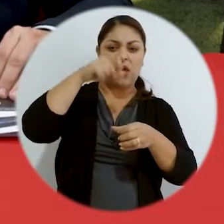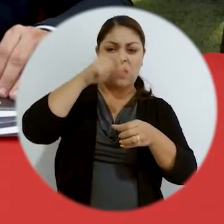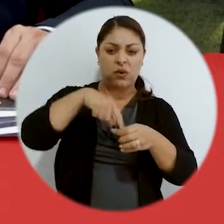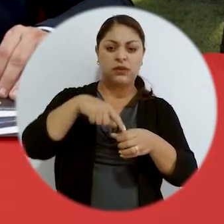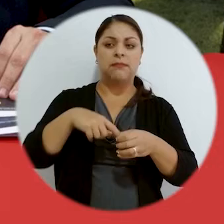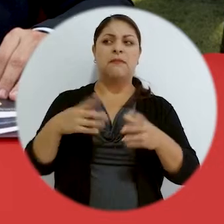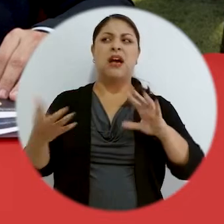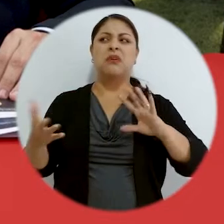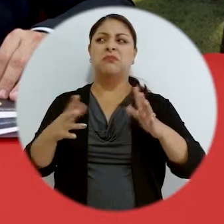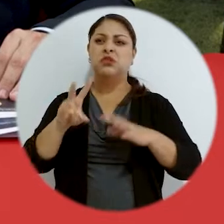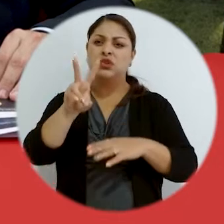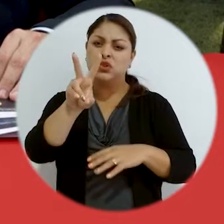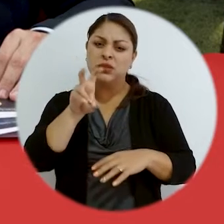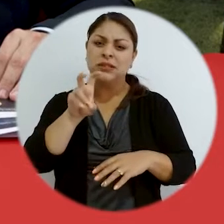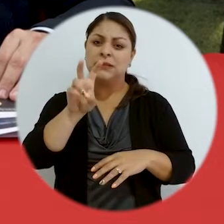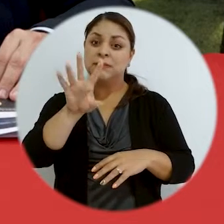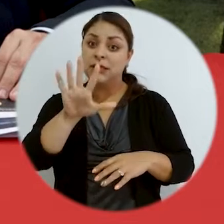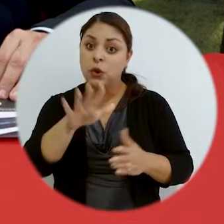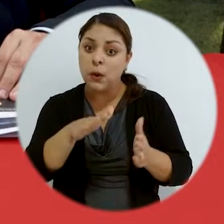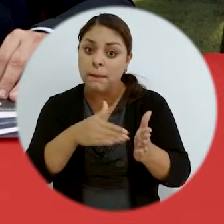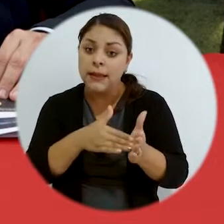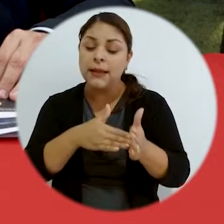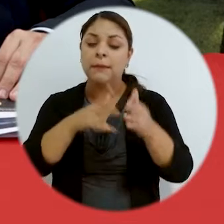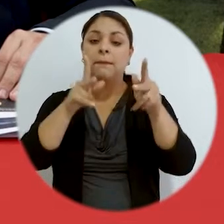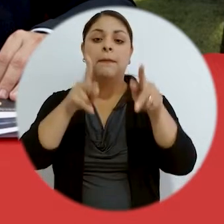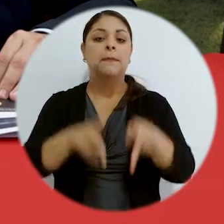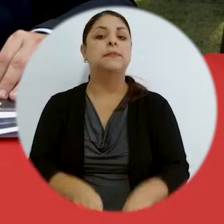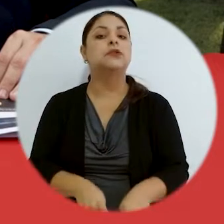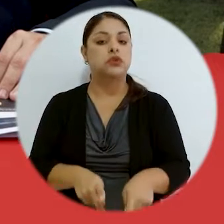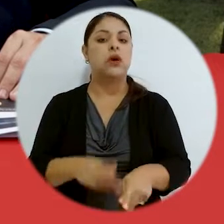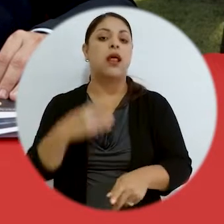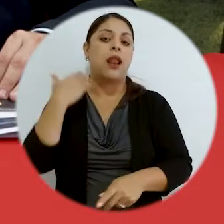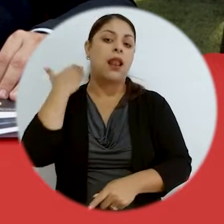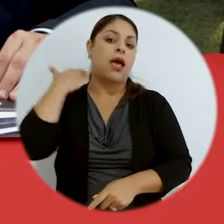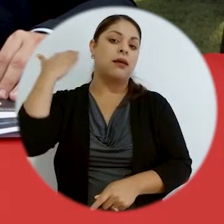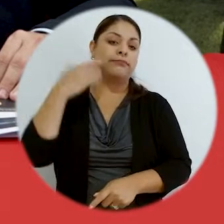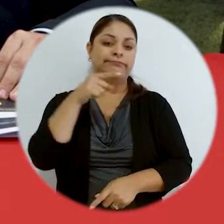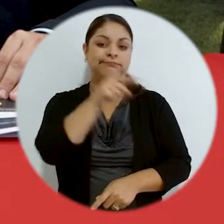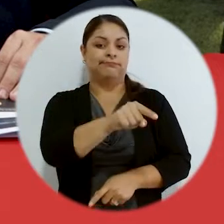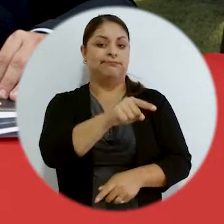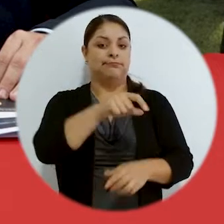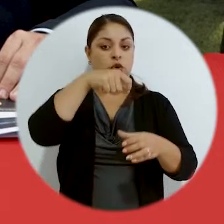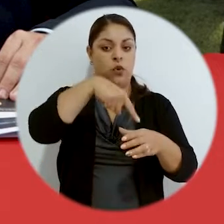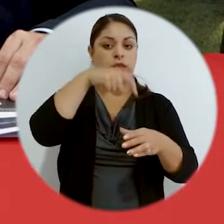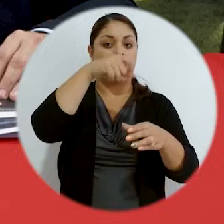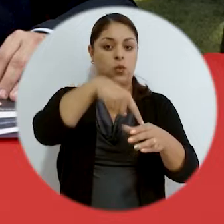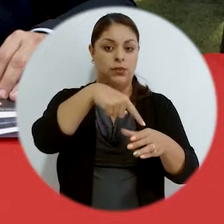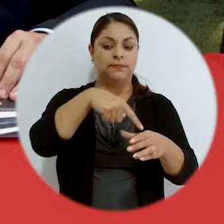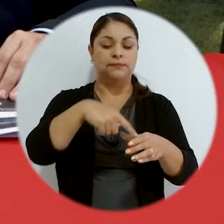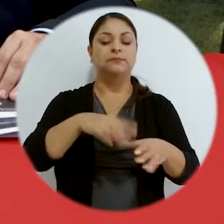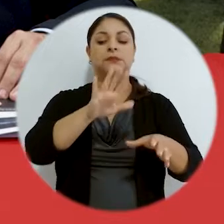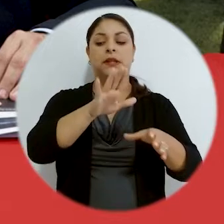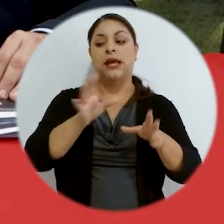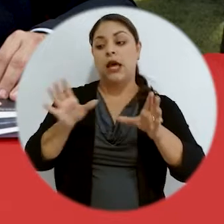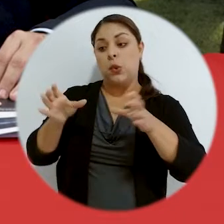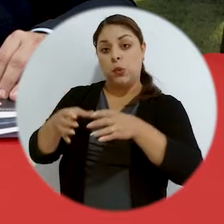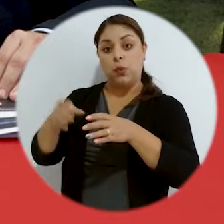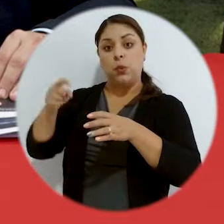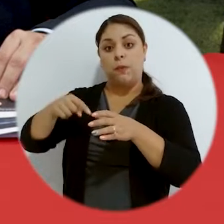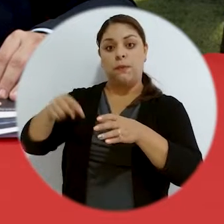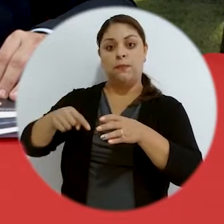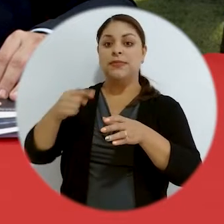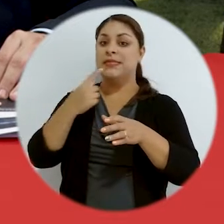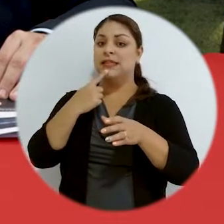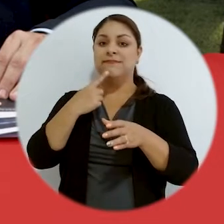de 225,000 personas, de personas que están en este segmento. Dentro de esas hay un primer grupo que